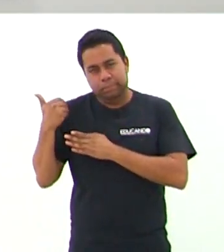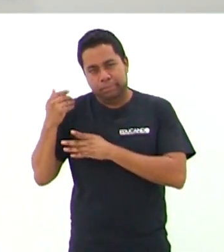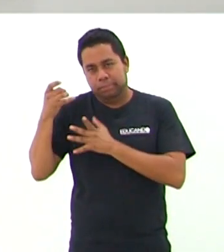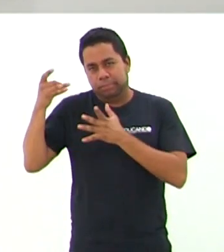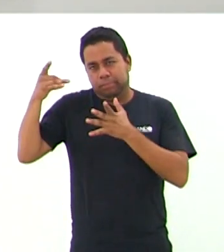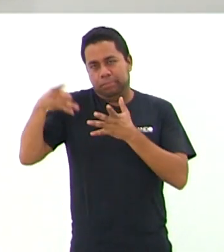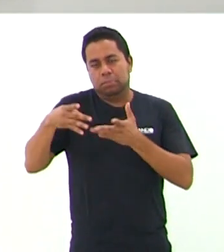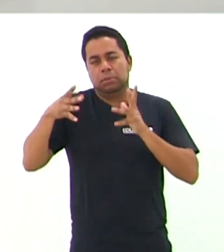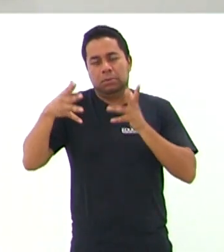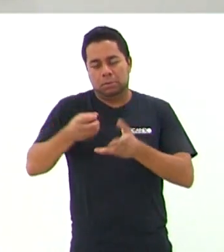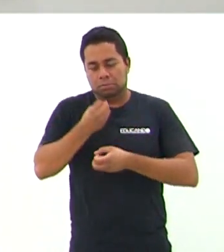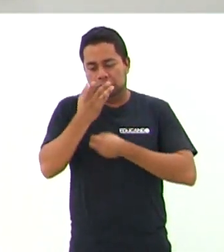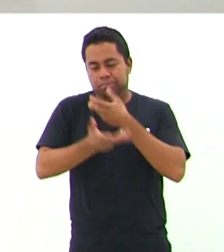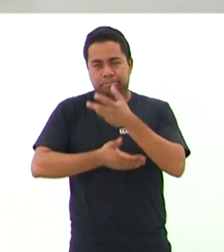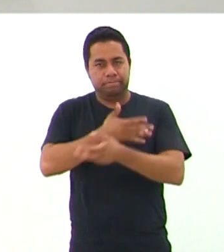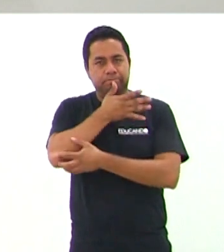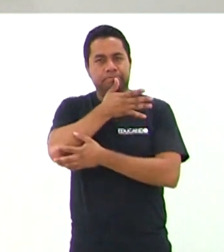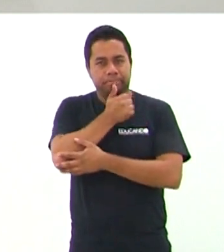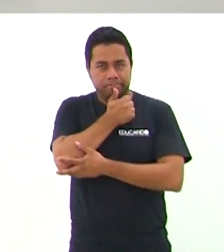¿Bien?